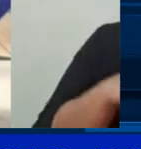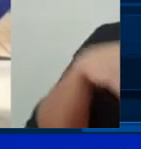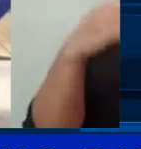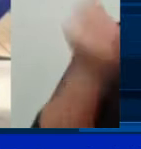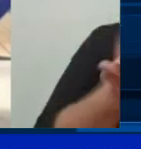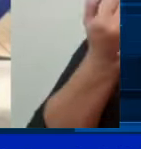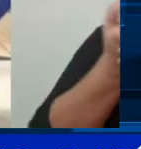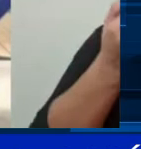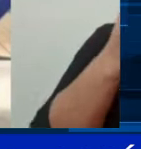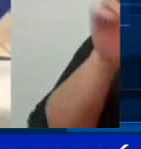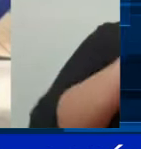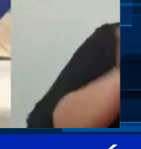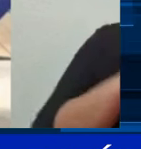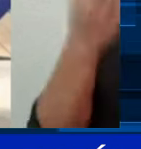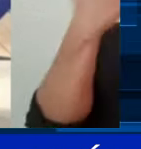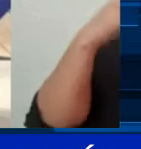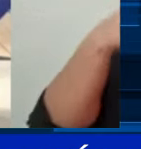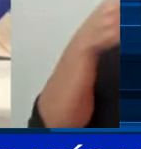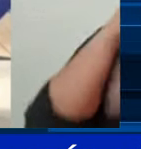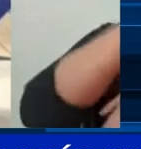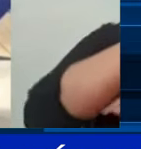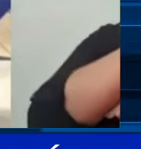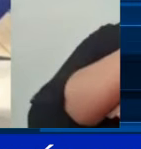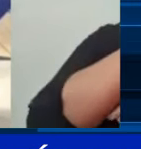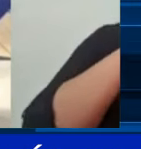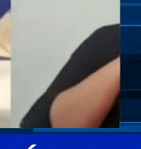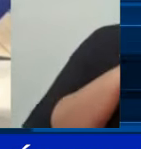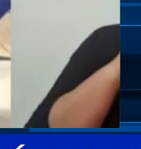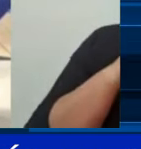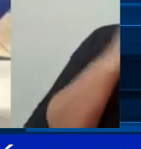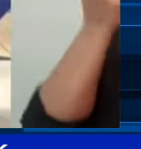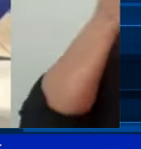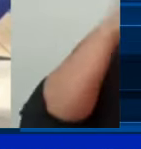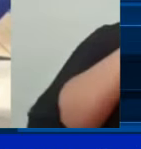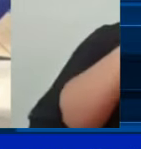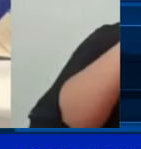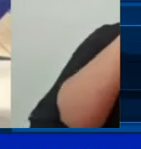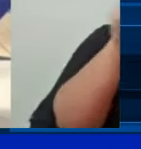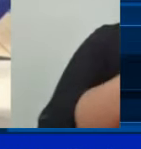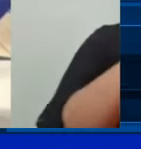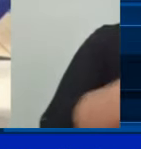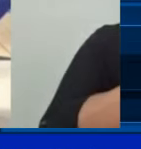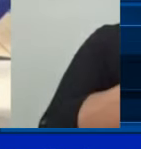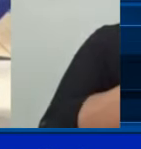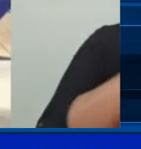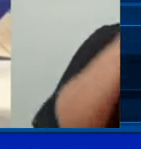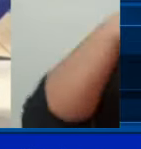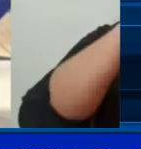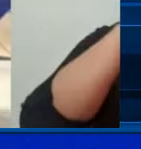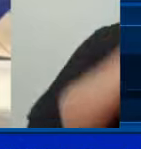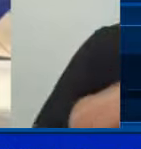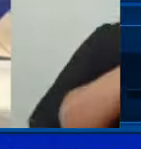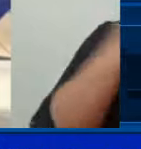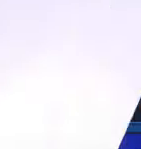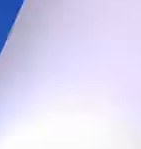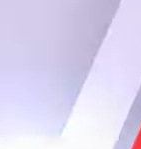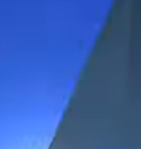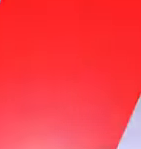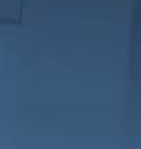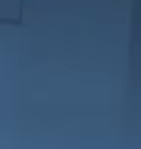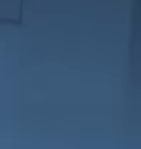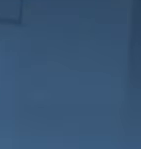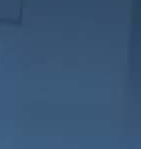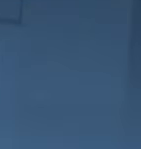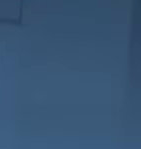menos combatientes entre las bandas y los sicarios tendríamos hoy vivos? Y